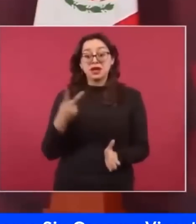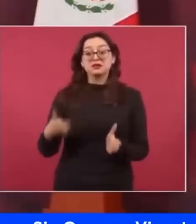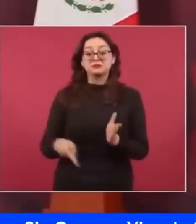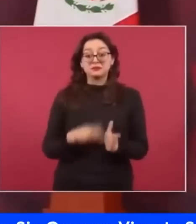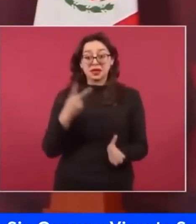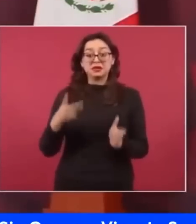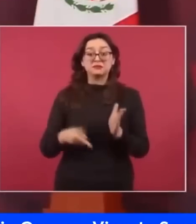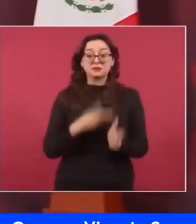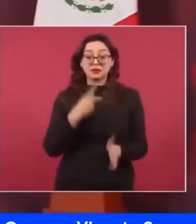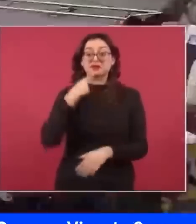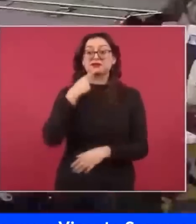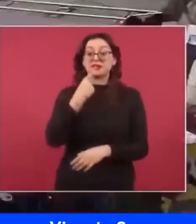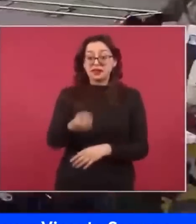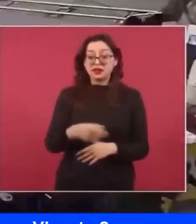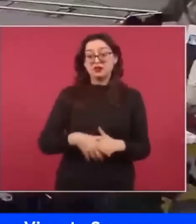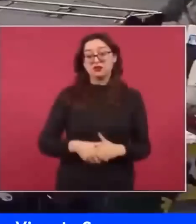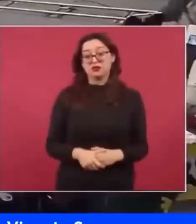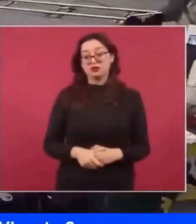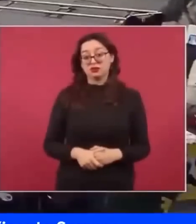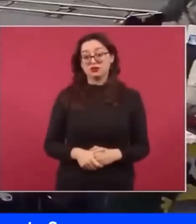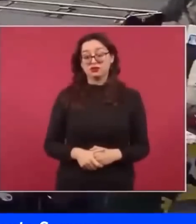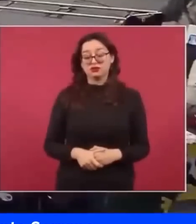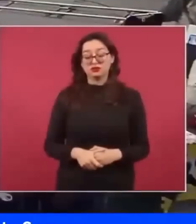de la serie.